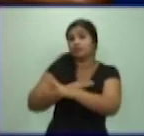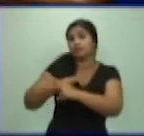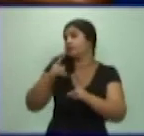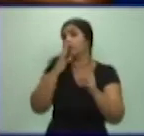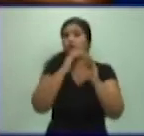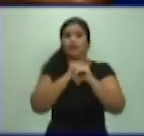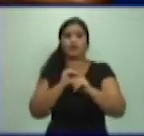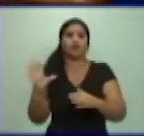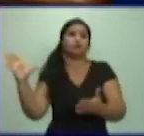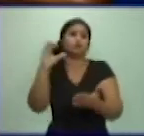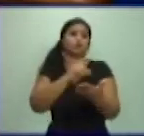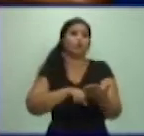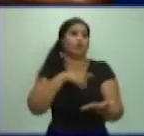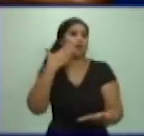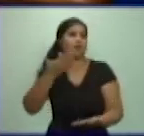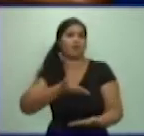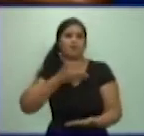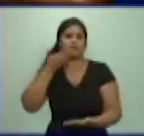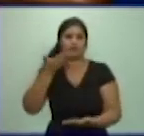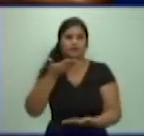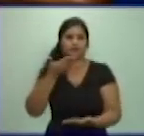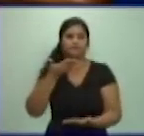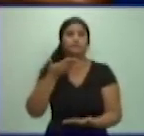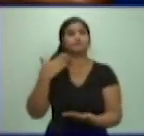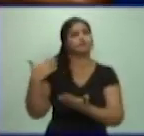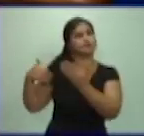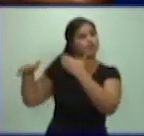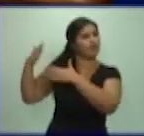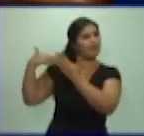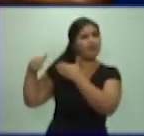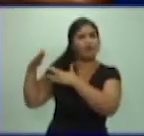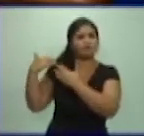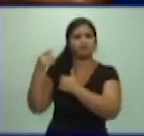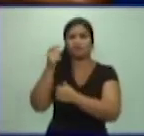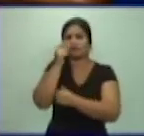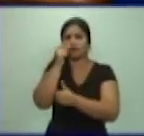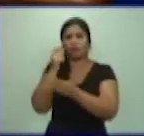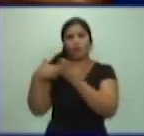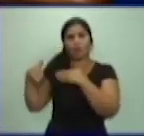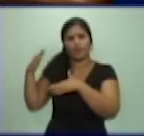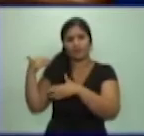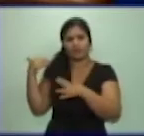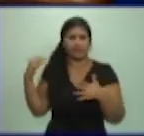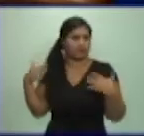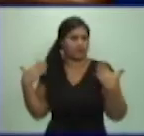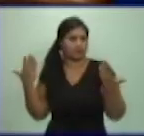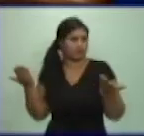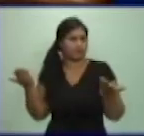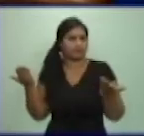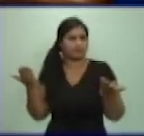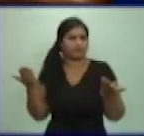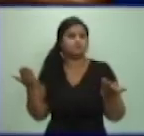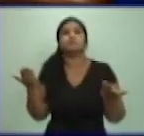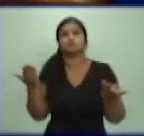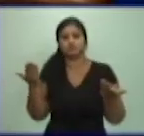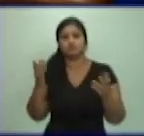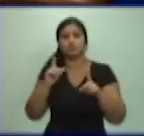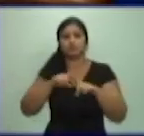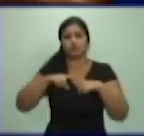poesía. La civilización retrocedería siglos. ¿Qué debemos a la